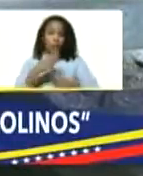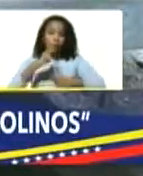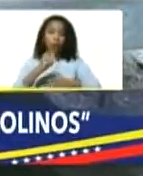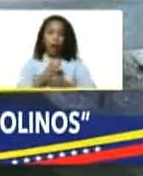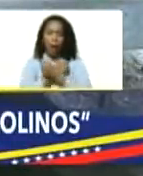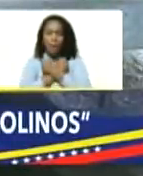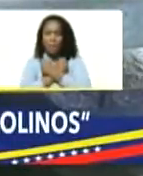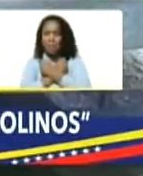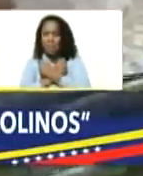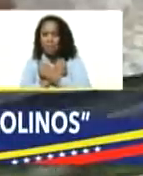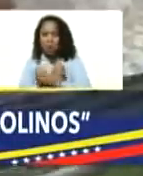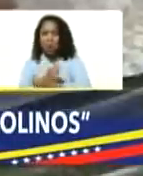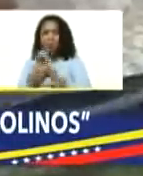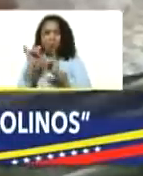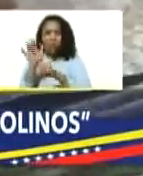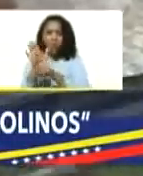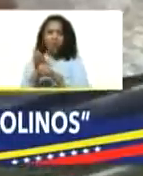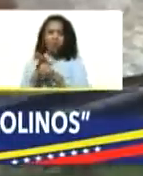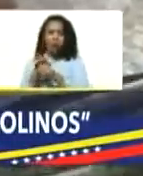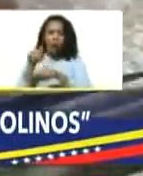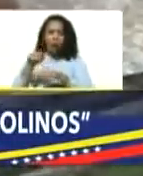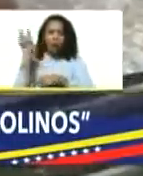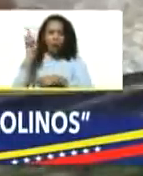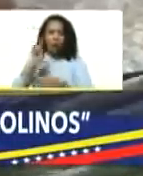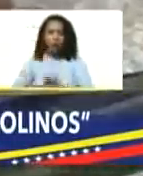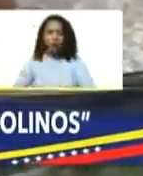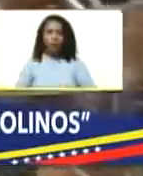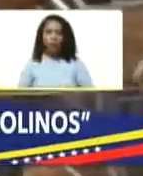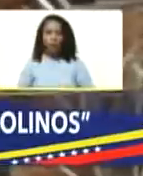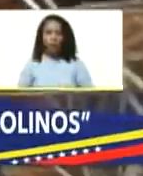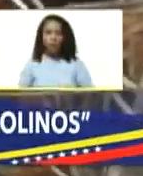el amor y con el mismo cariño aquí en venezuela